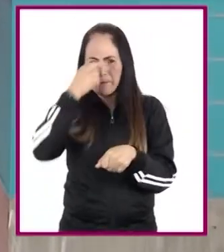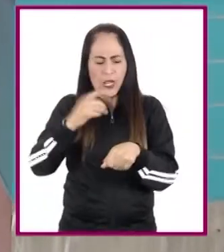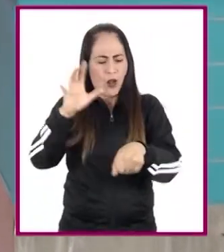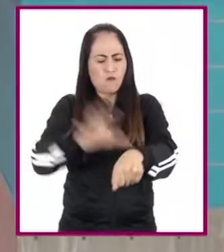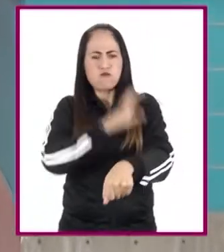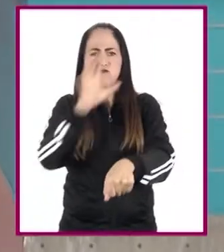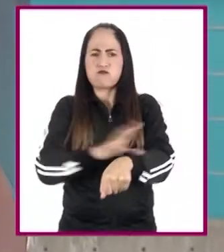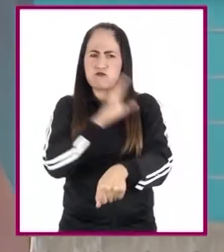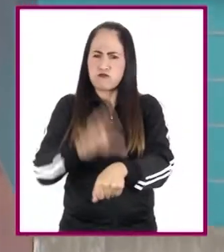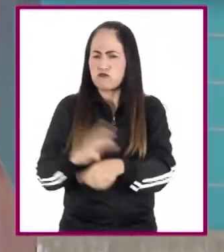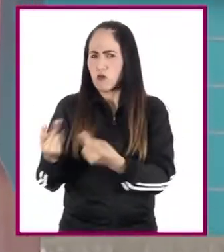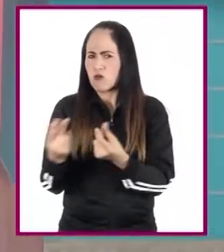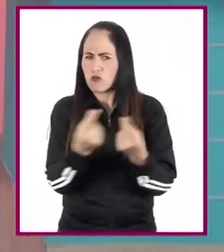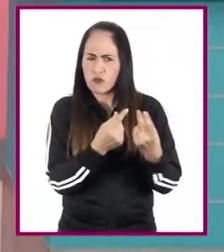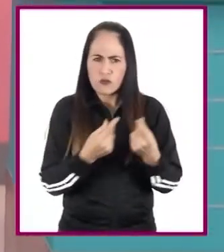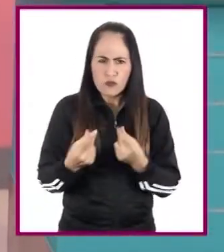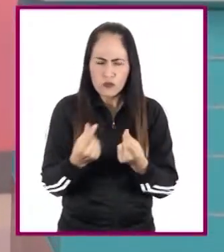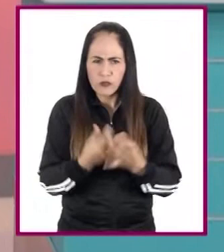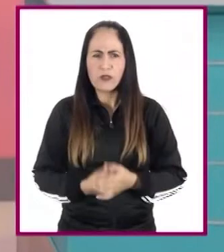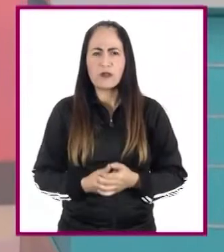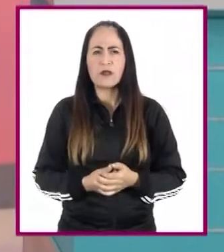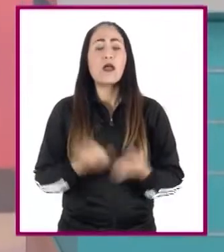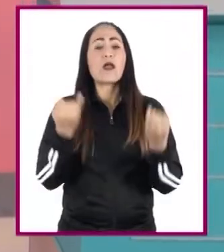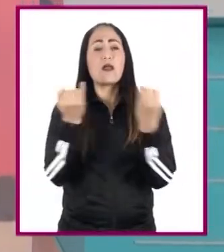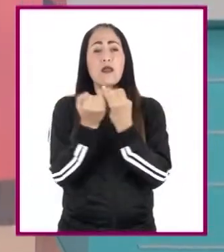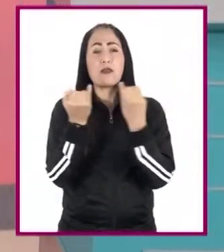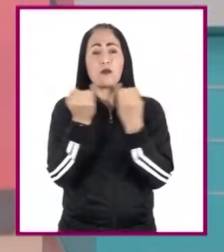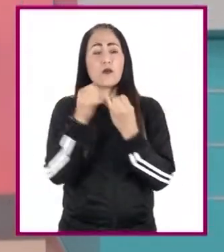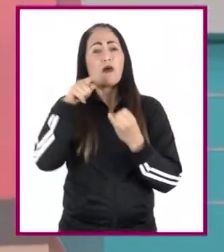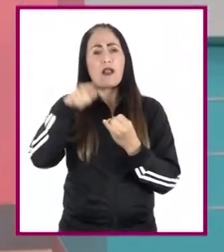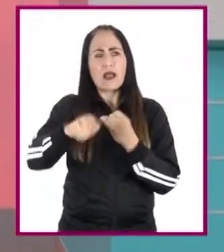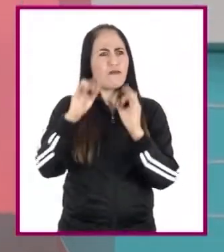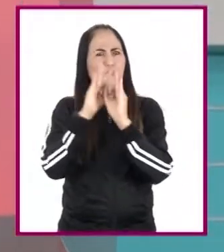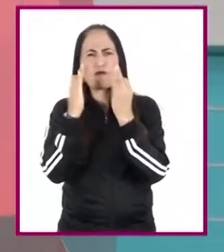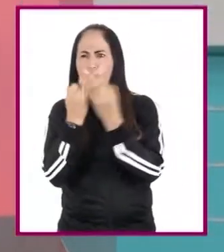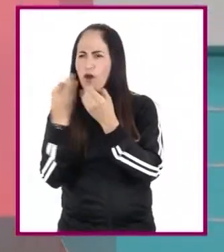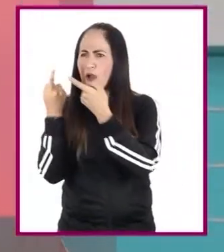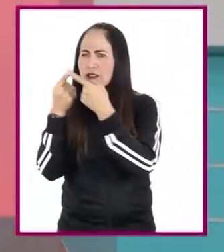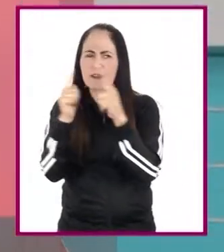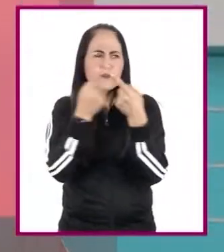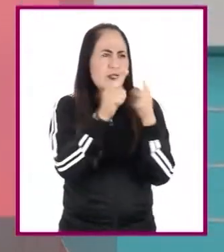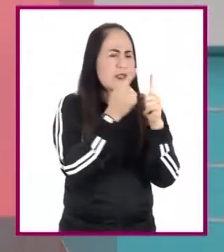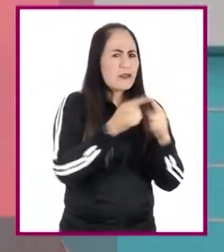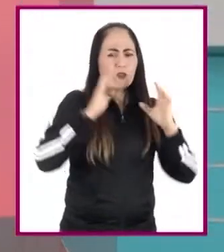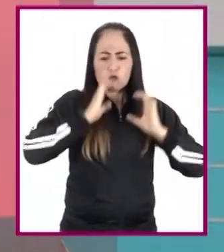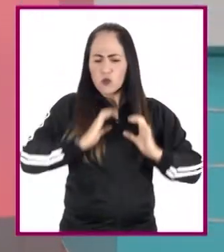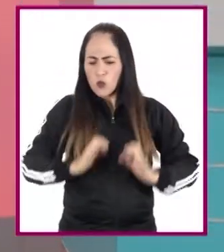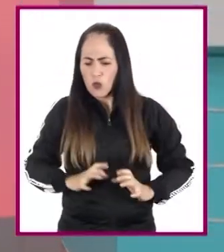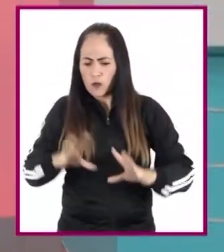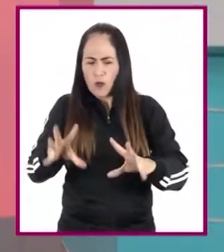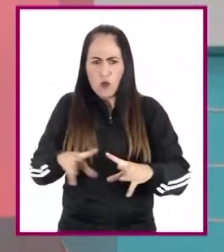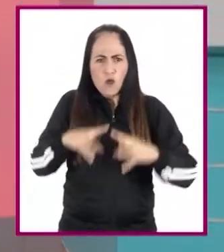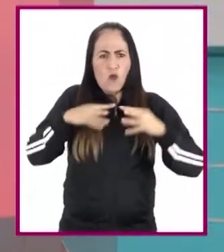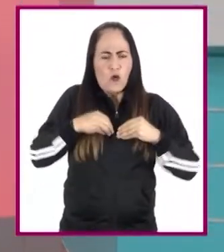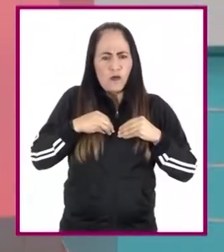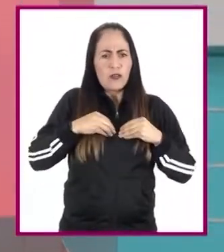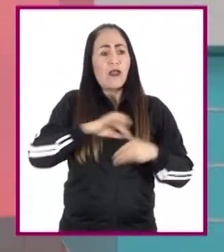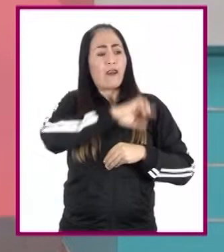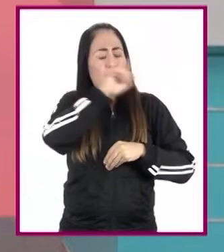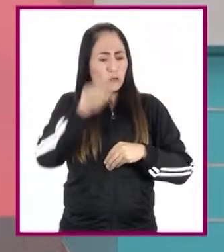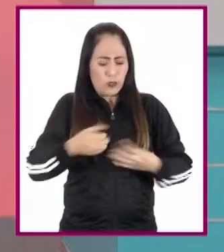energía. Además, repasaremos las fuentes y formas mediante las cuales el cuerpo obtiene y consume esa